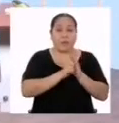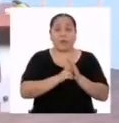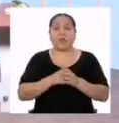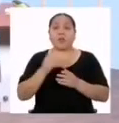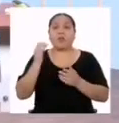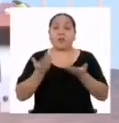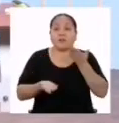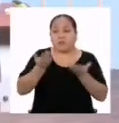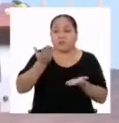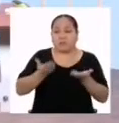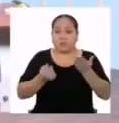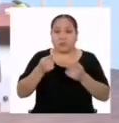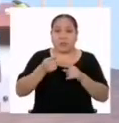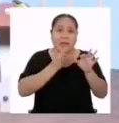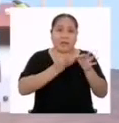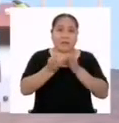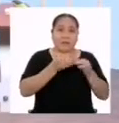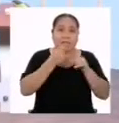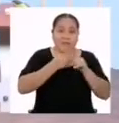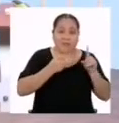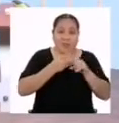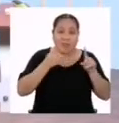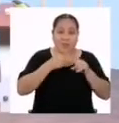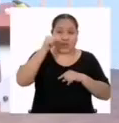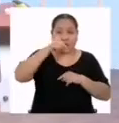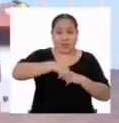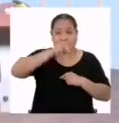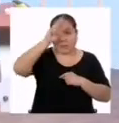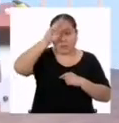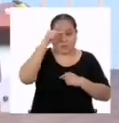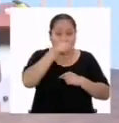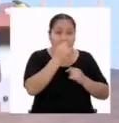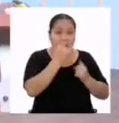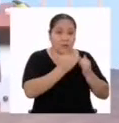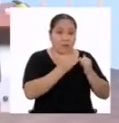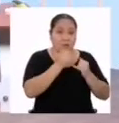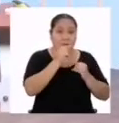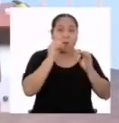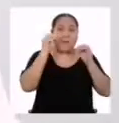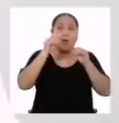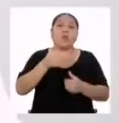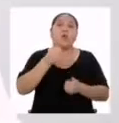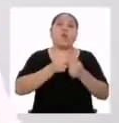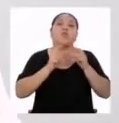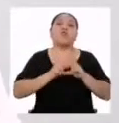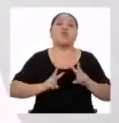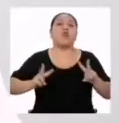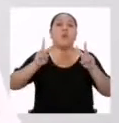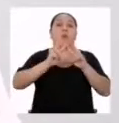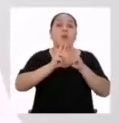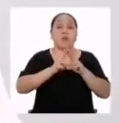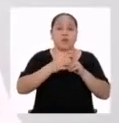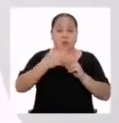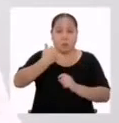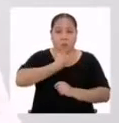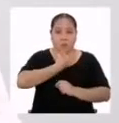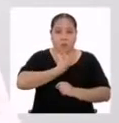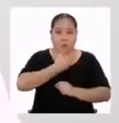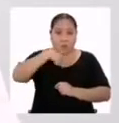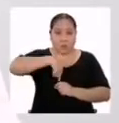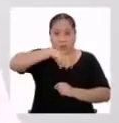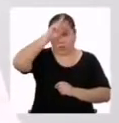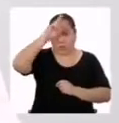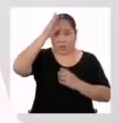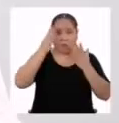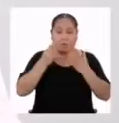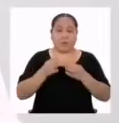la diversidad en el Perú. Y en este concluye citando los valores que nos identifican. Repasemos la información que hemos deducido